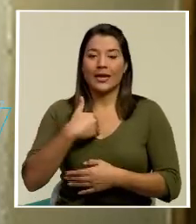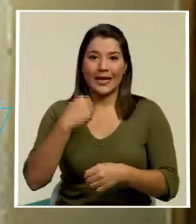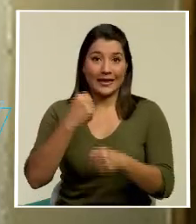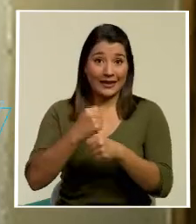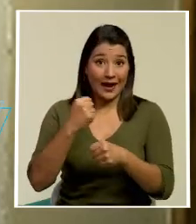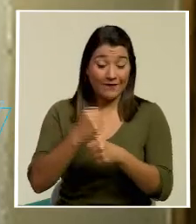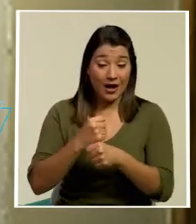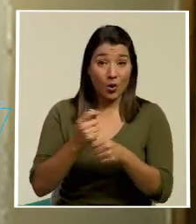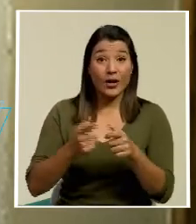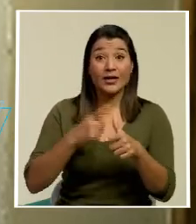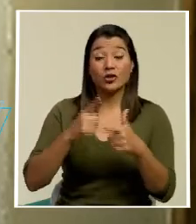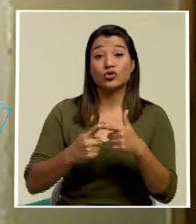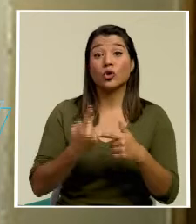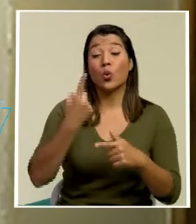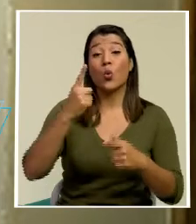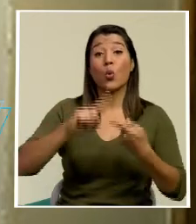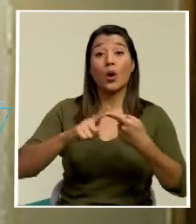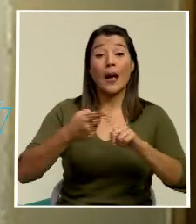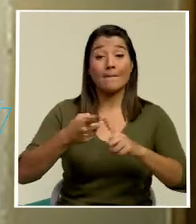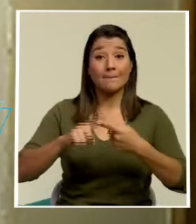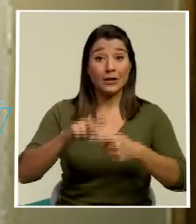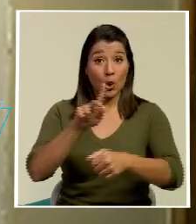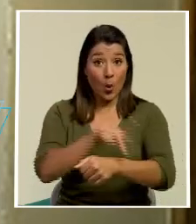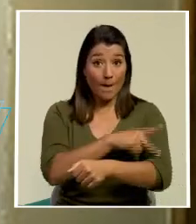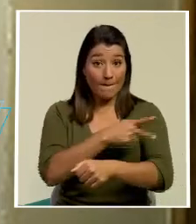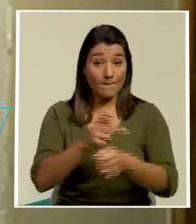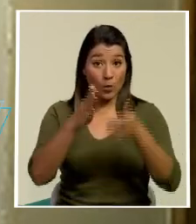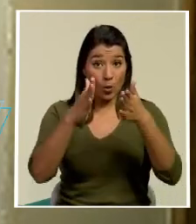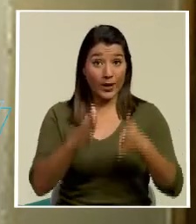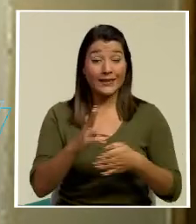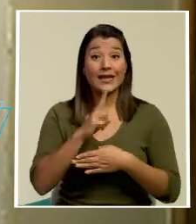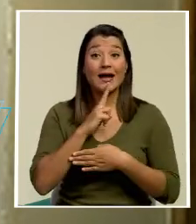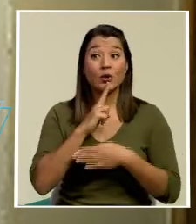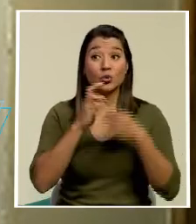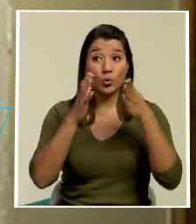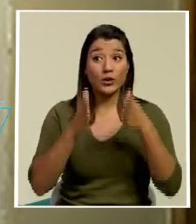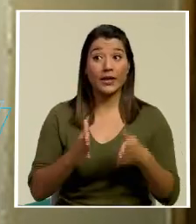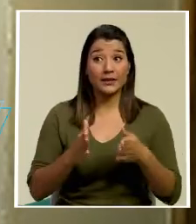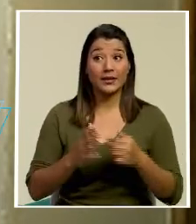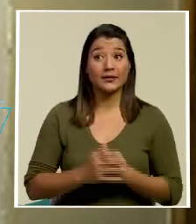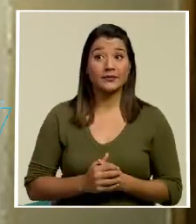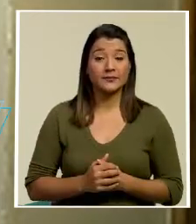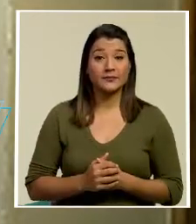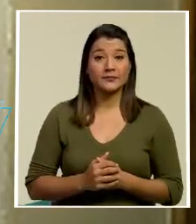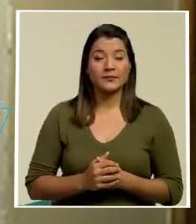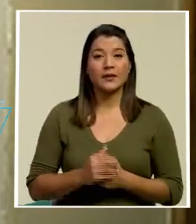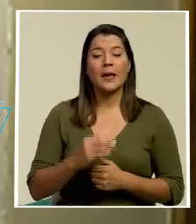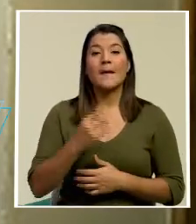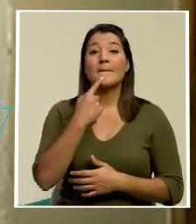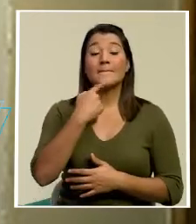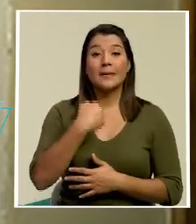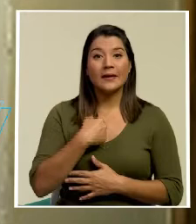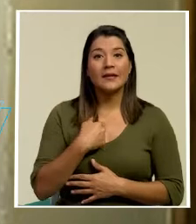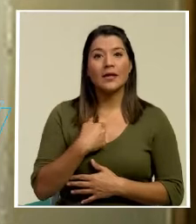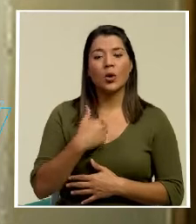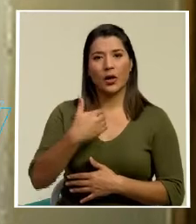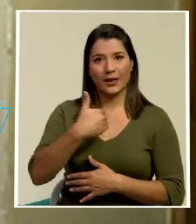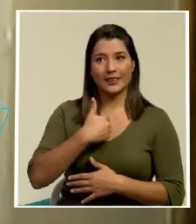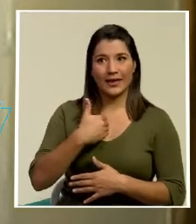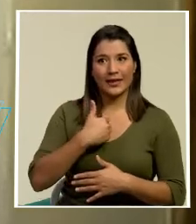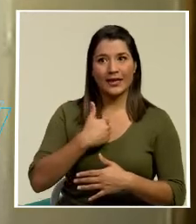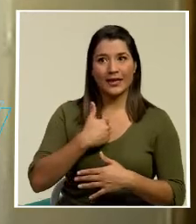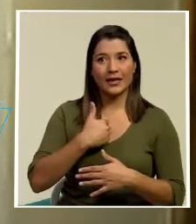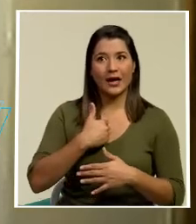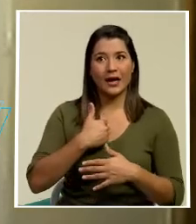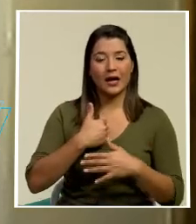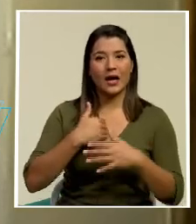poeta hondureño, José Luis Quesada, un gran poeta, en paz descanse, me dijo, él tenía el taller,